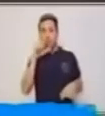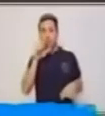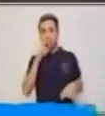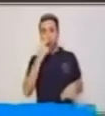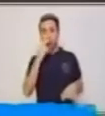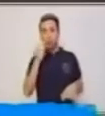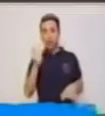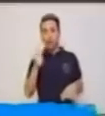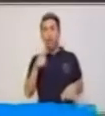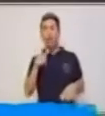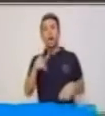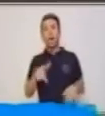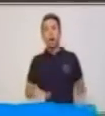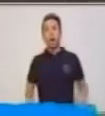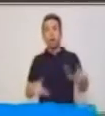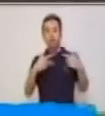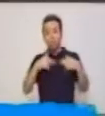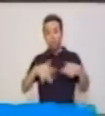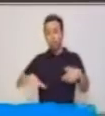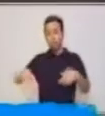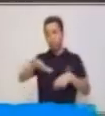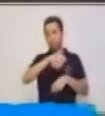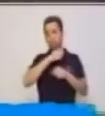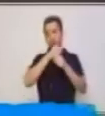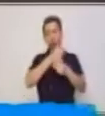a otro país,